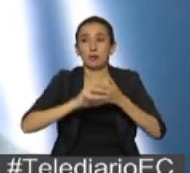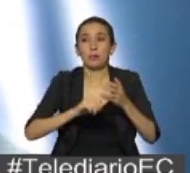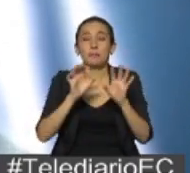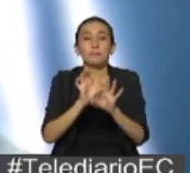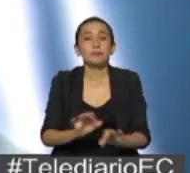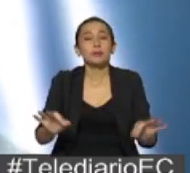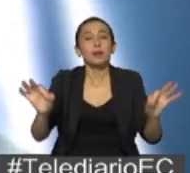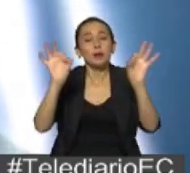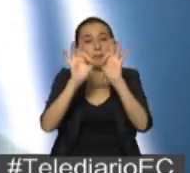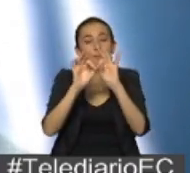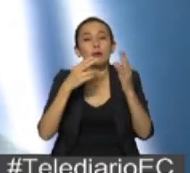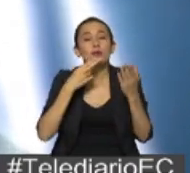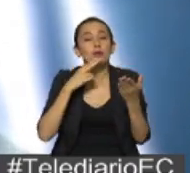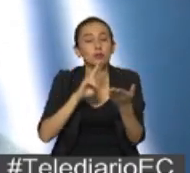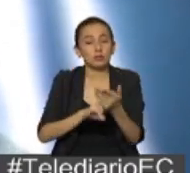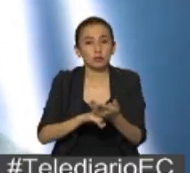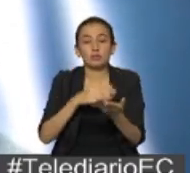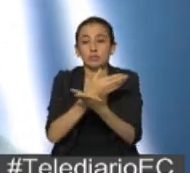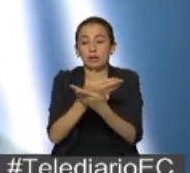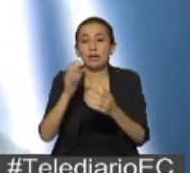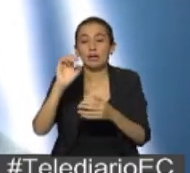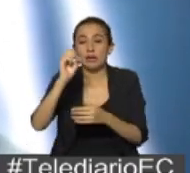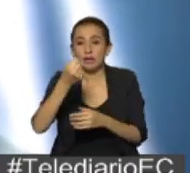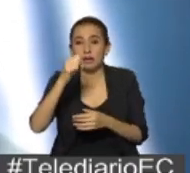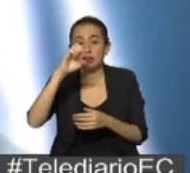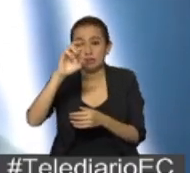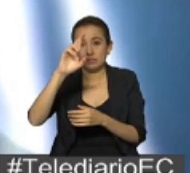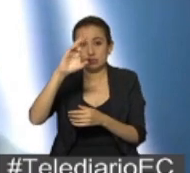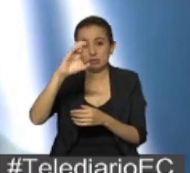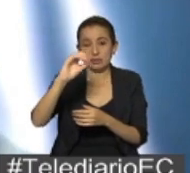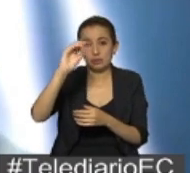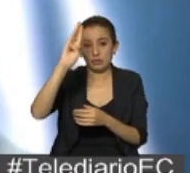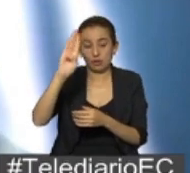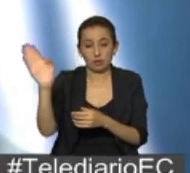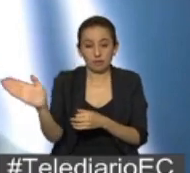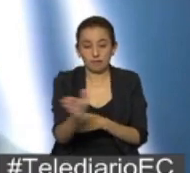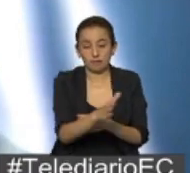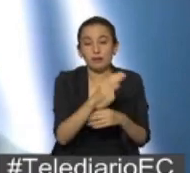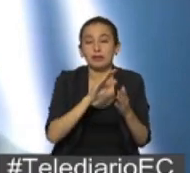una comunicación diligente entre CERCOP y el Banco de Desarrollo del Ecuador.